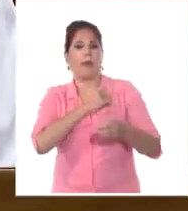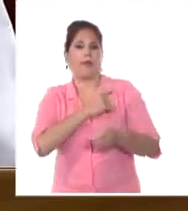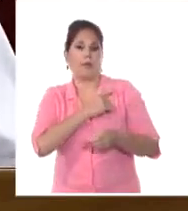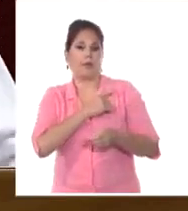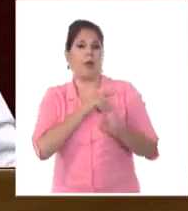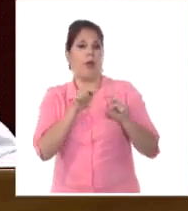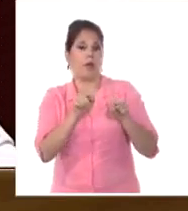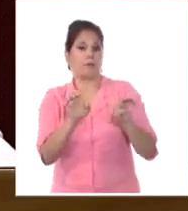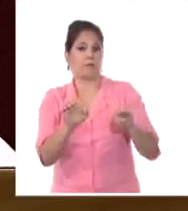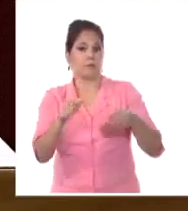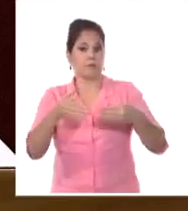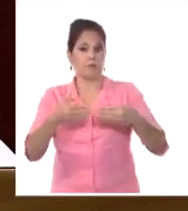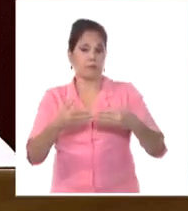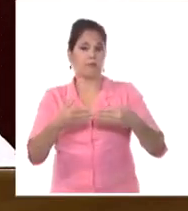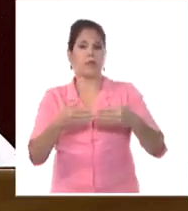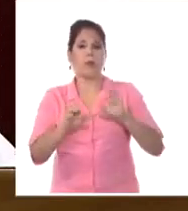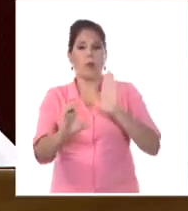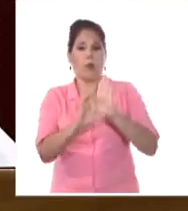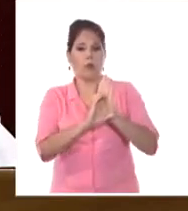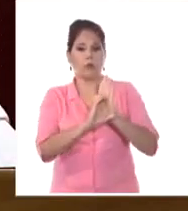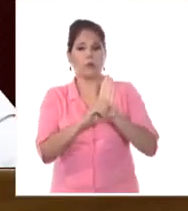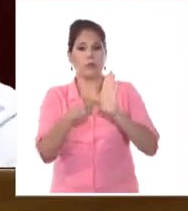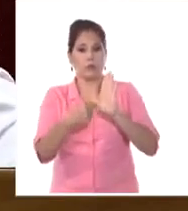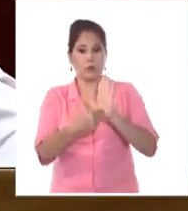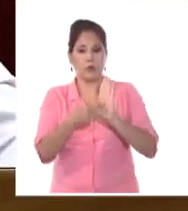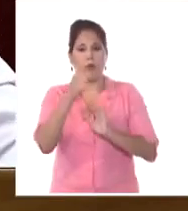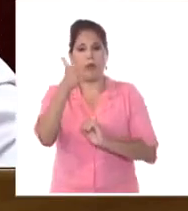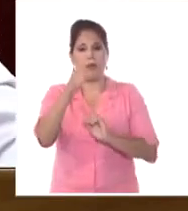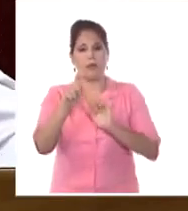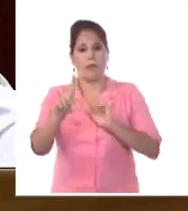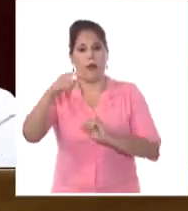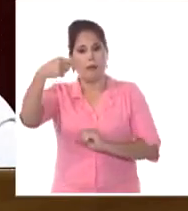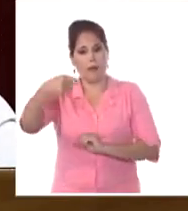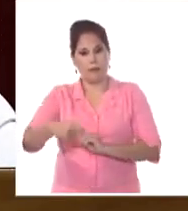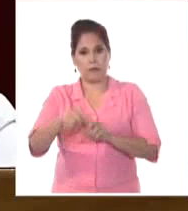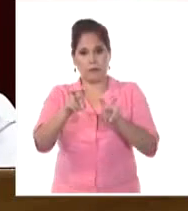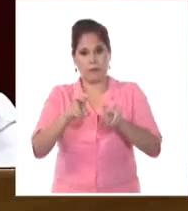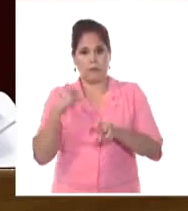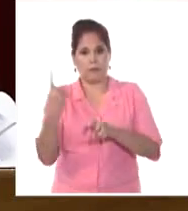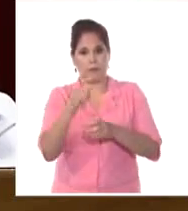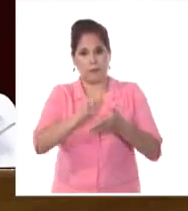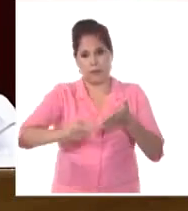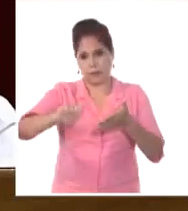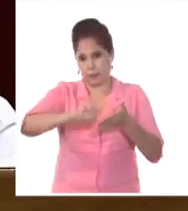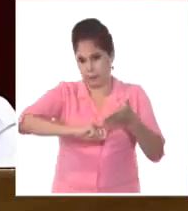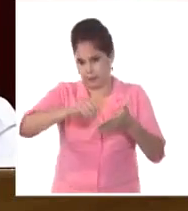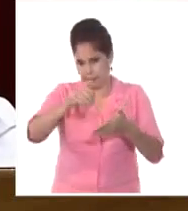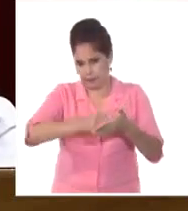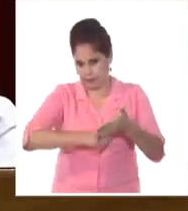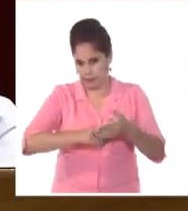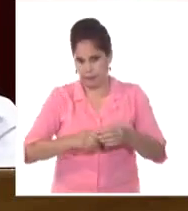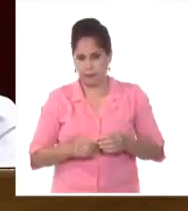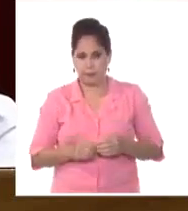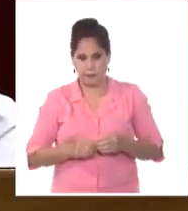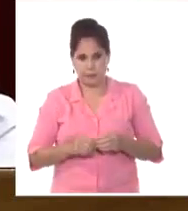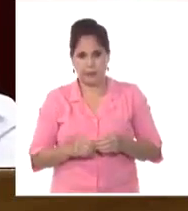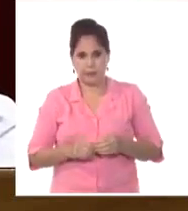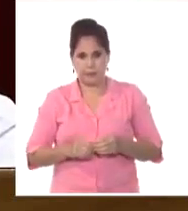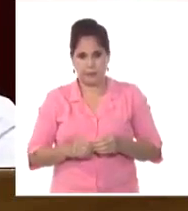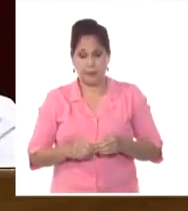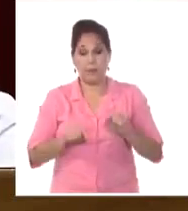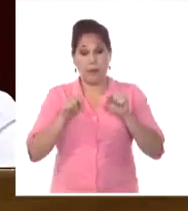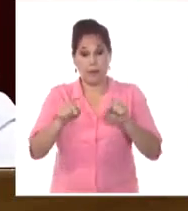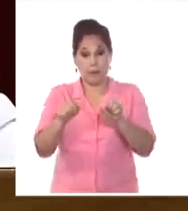que culminó con la constitución de la 10ª legislatura de la Asamblea Nacional del Poder Popular. En